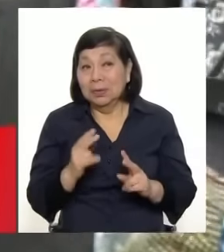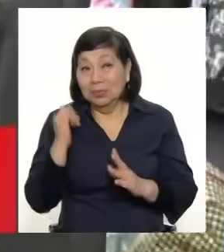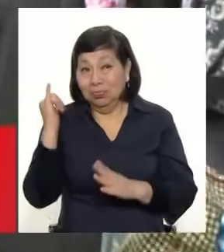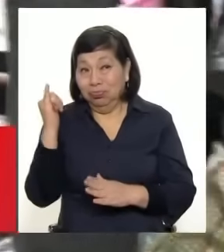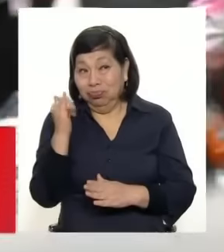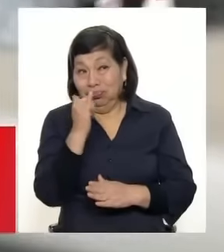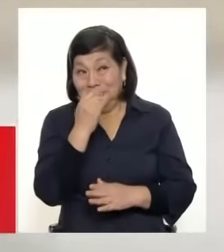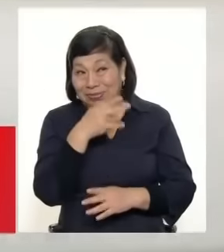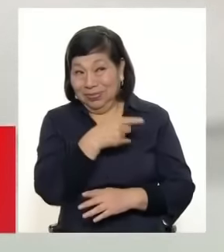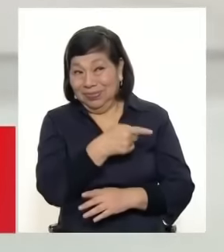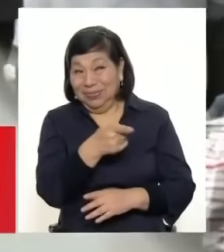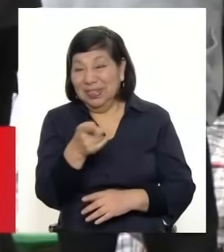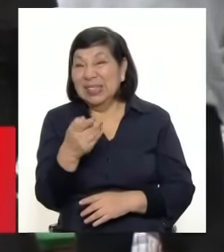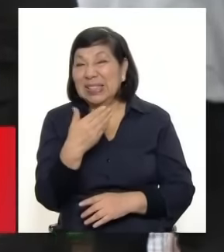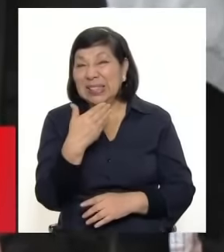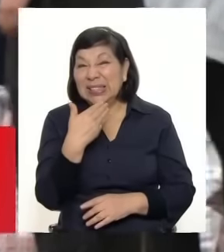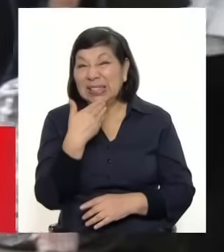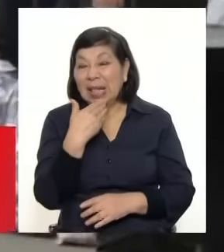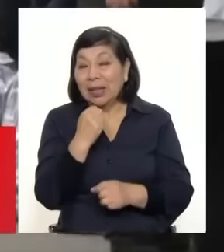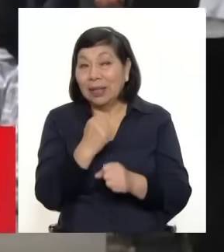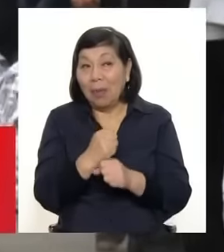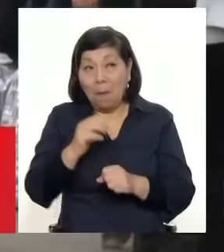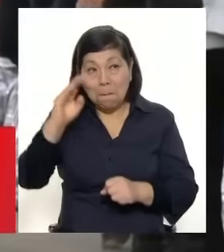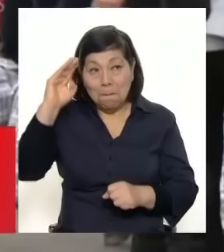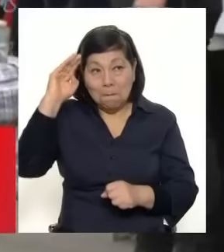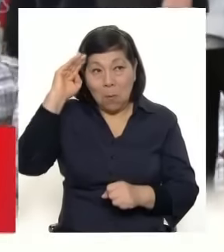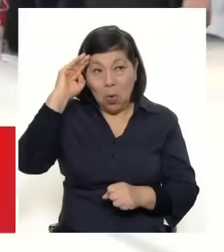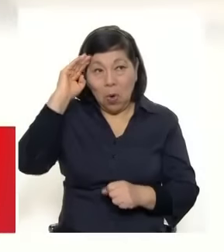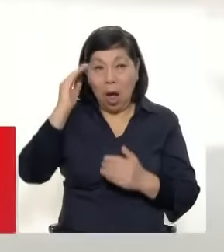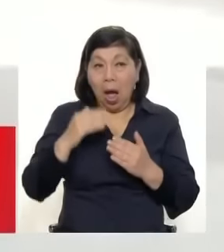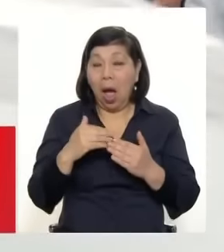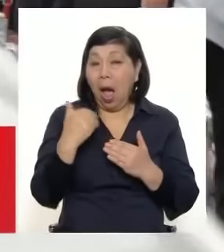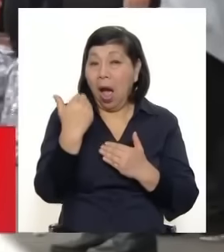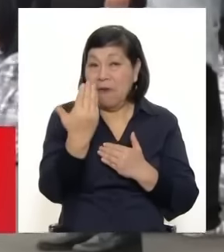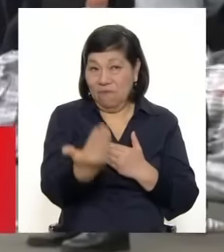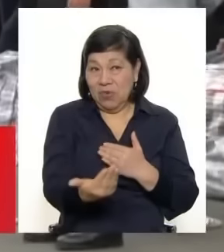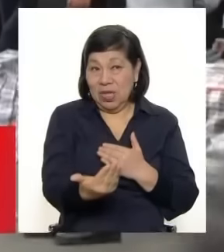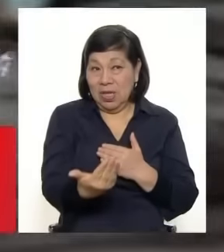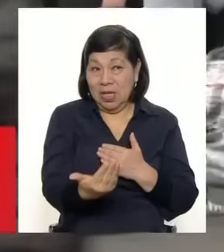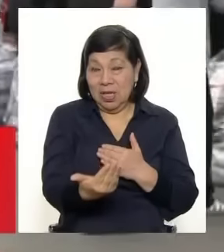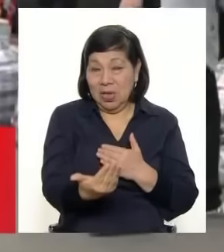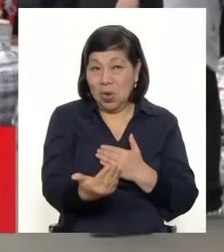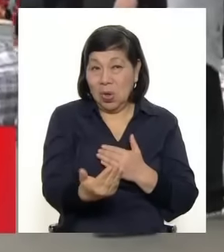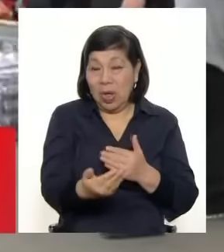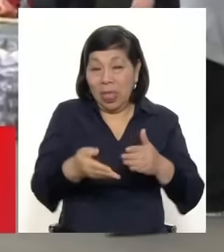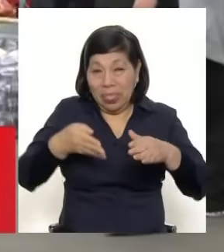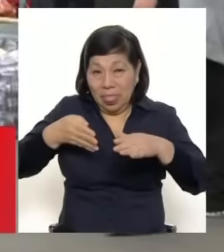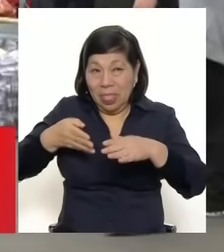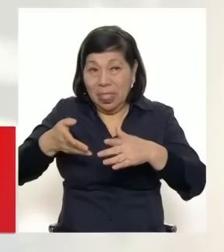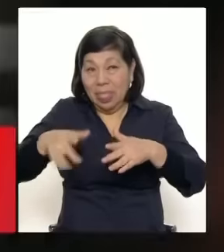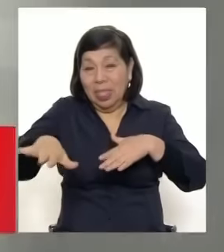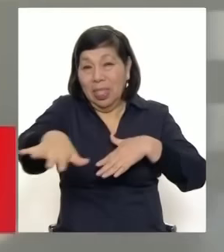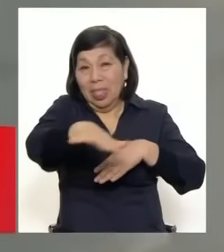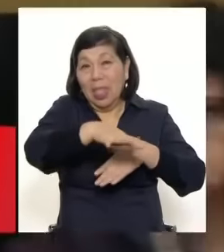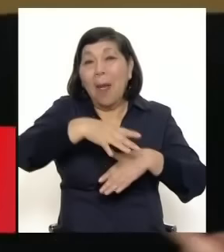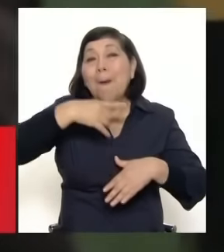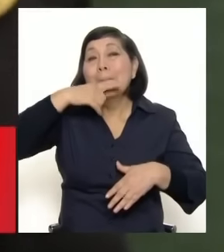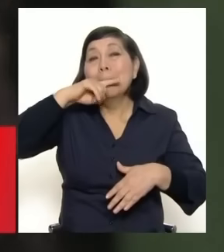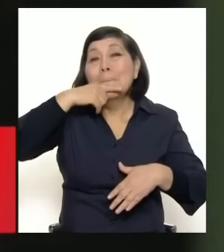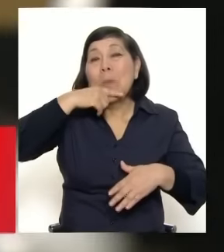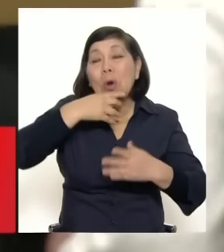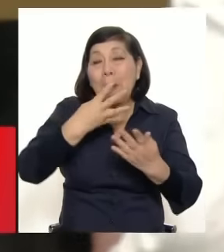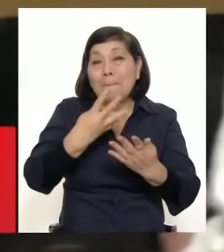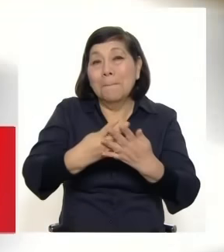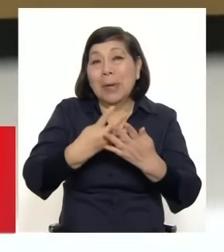imágenes en vivo de la labor policial en los exteriores del establecimiento penitenciario para mujeres de